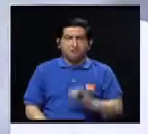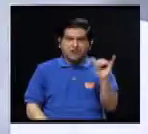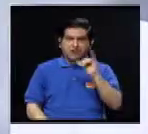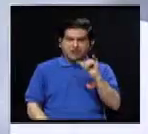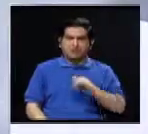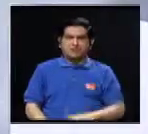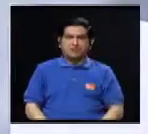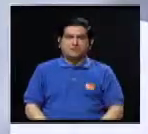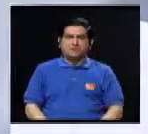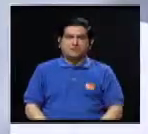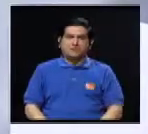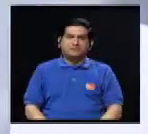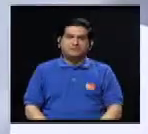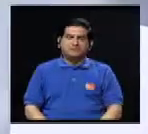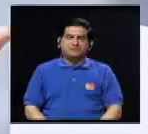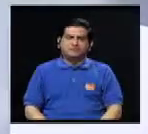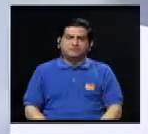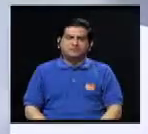también una...